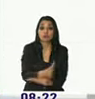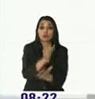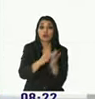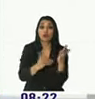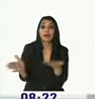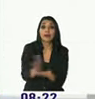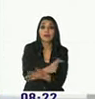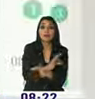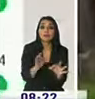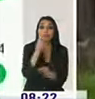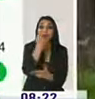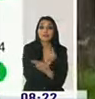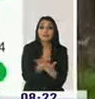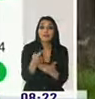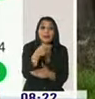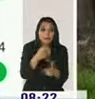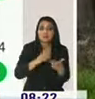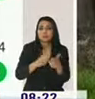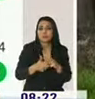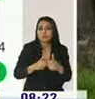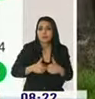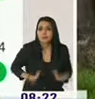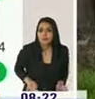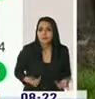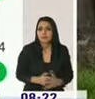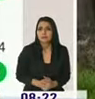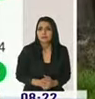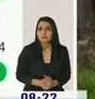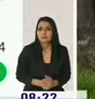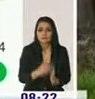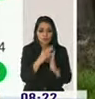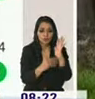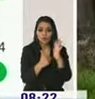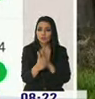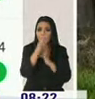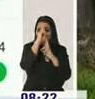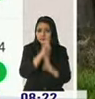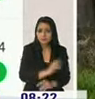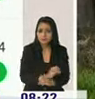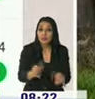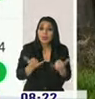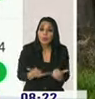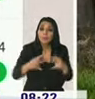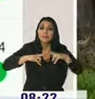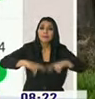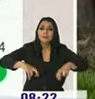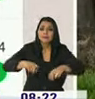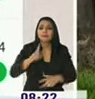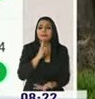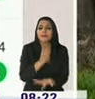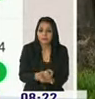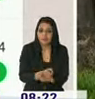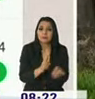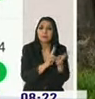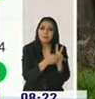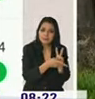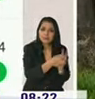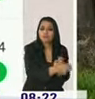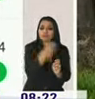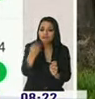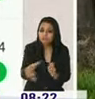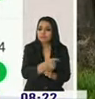basura una semana. Es el problema, miren. Ese es el problema. En la investigación que estamos haciendo, es cierto que los vecinos también